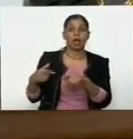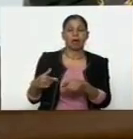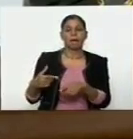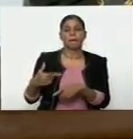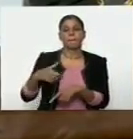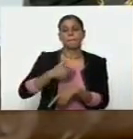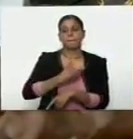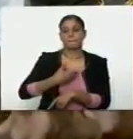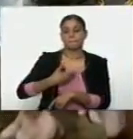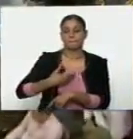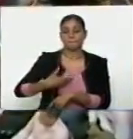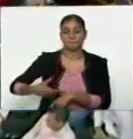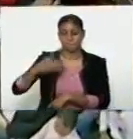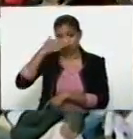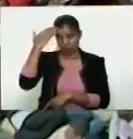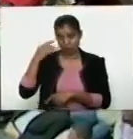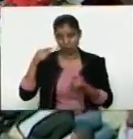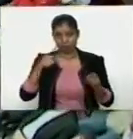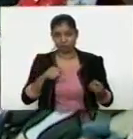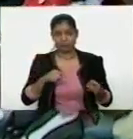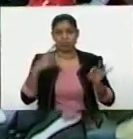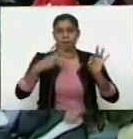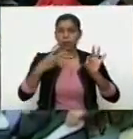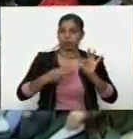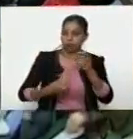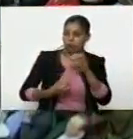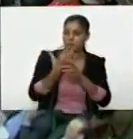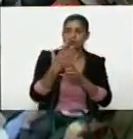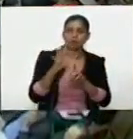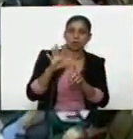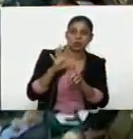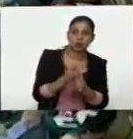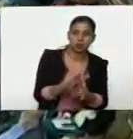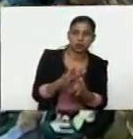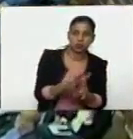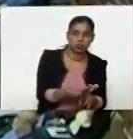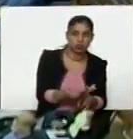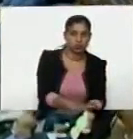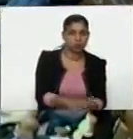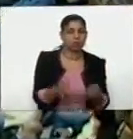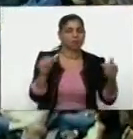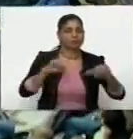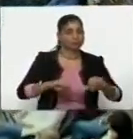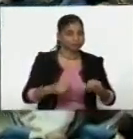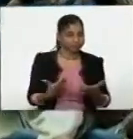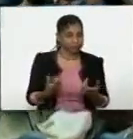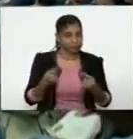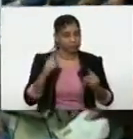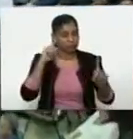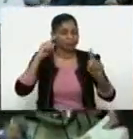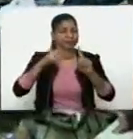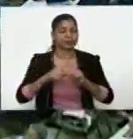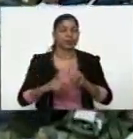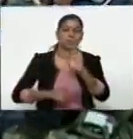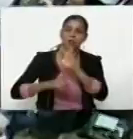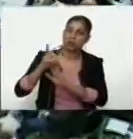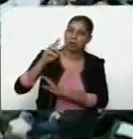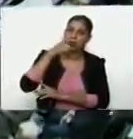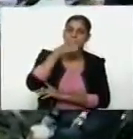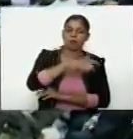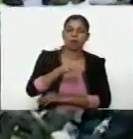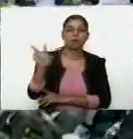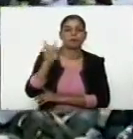la consolidación de esta criptomoneda y atentar contra el derecho al desarrollo y el futuro del